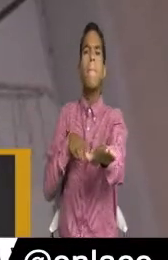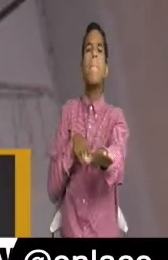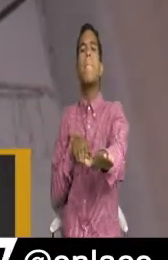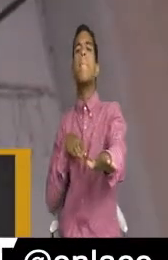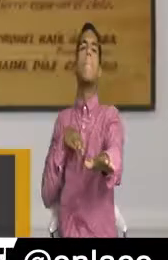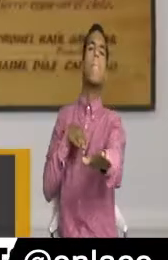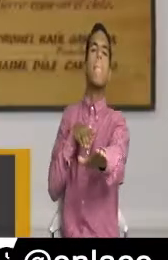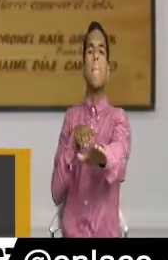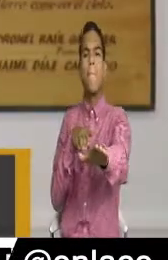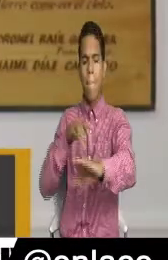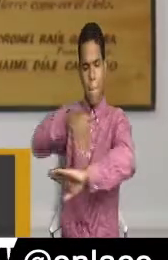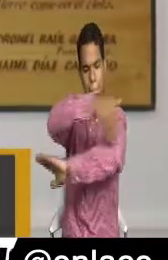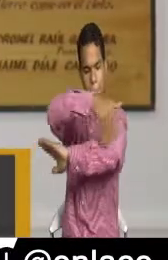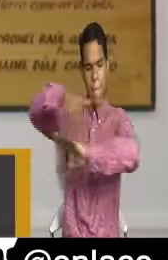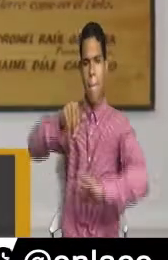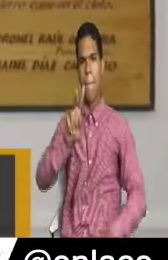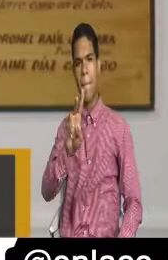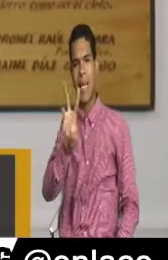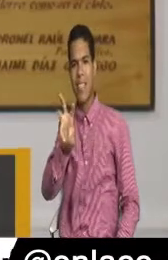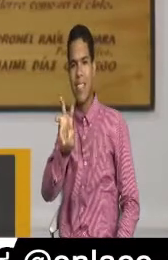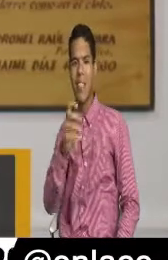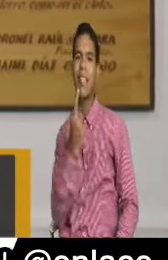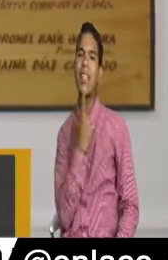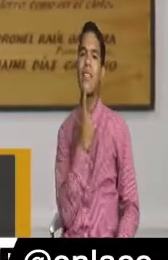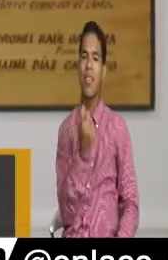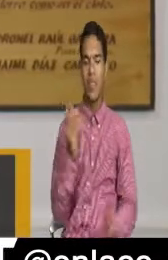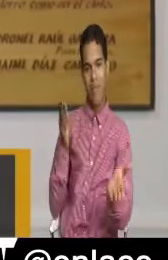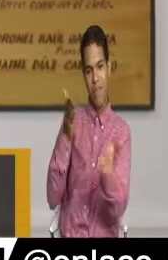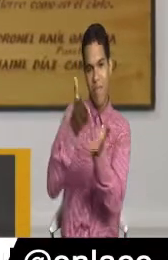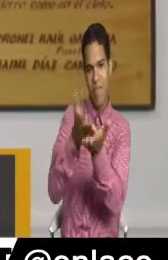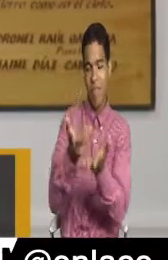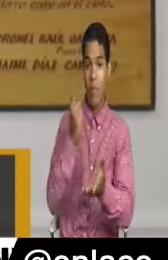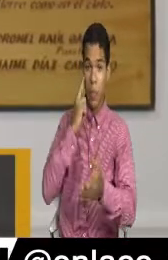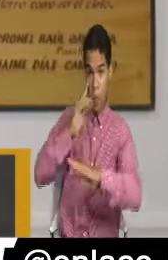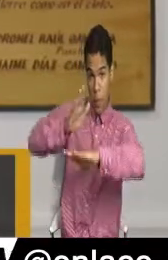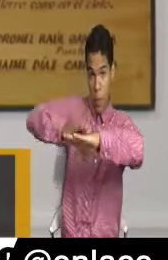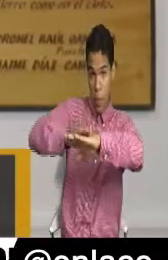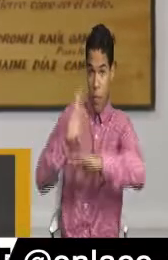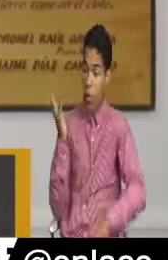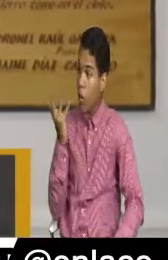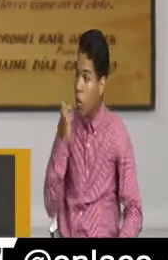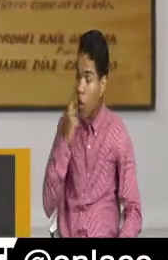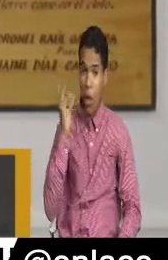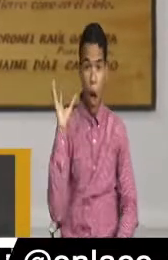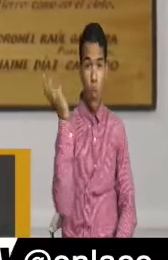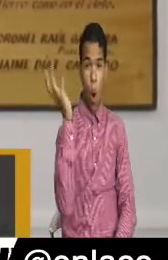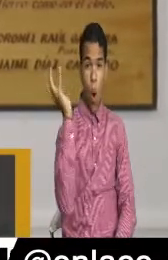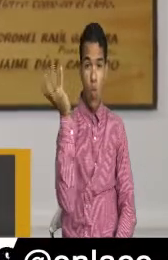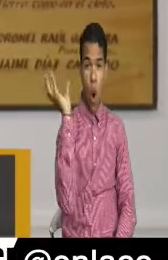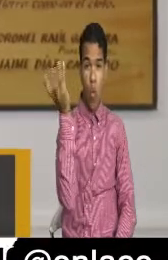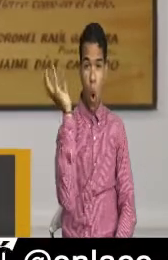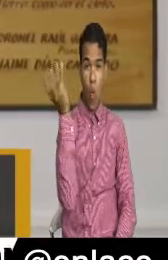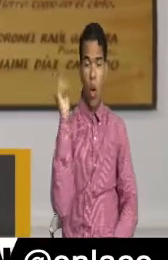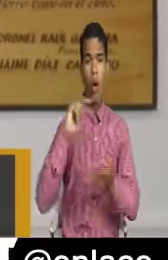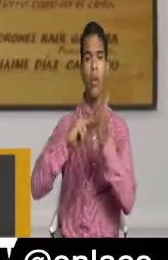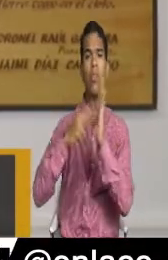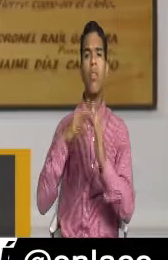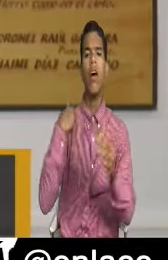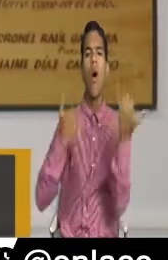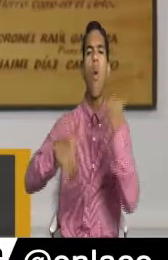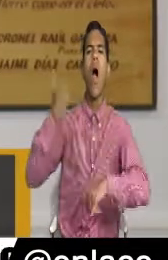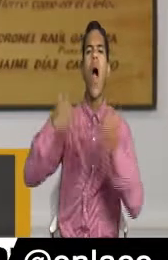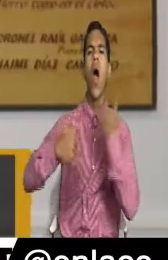carrera 28. Hacerle la recomendación a la comunidad de Barranca Bermeja que cuando escuchen una sirena no es un juego, es buscar la